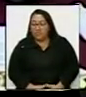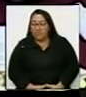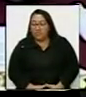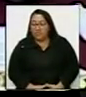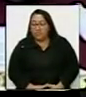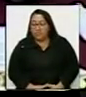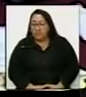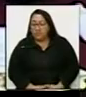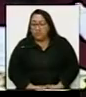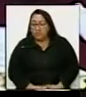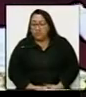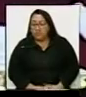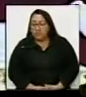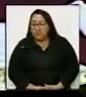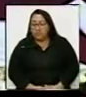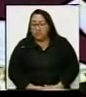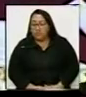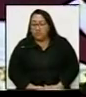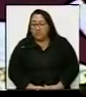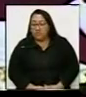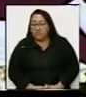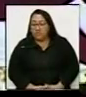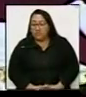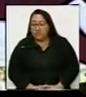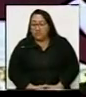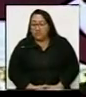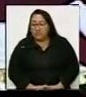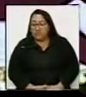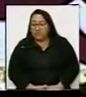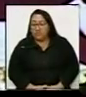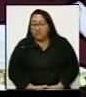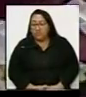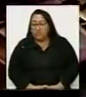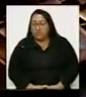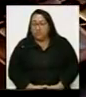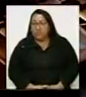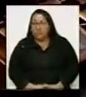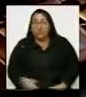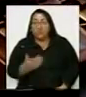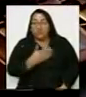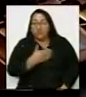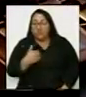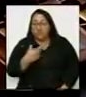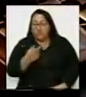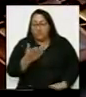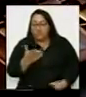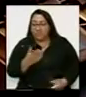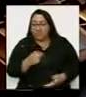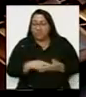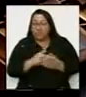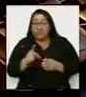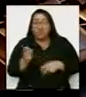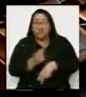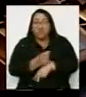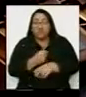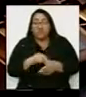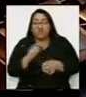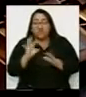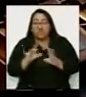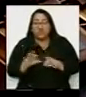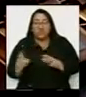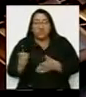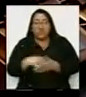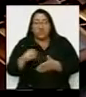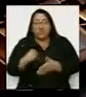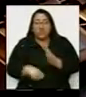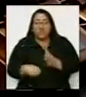Presidenta. Aprobado por unanimidad, congresista Salgado. Presidenta, Solicita usted que inmediatamente recabe las firmas,